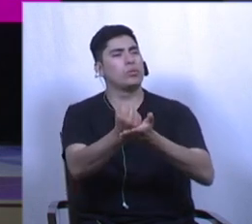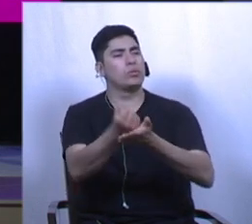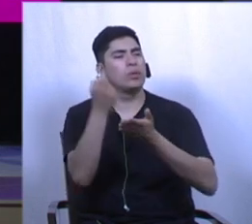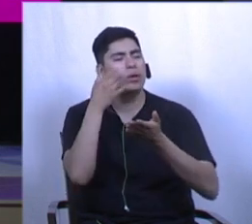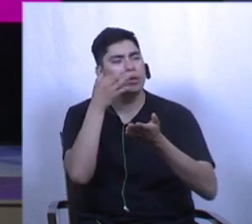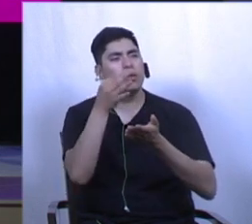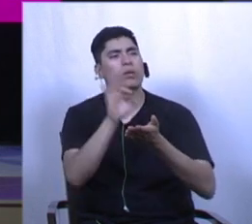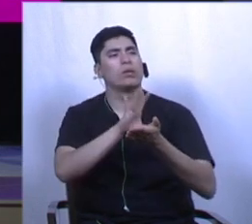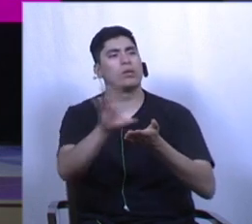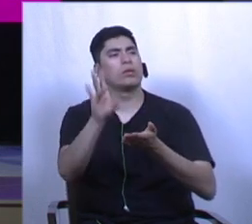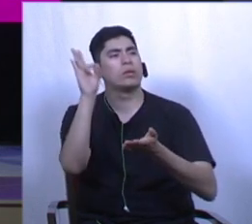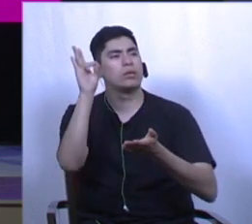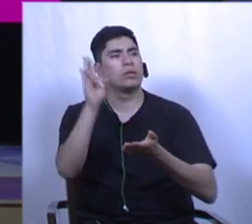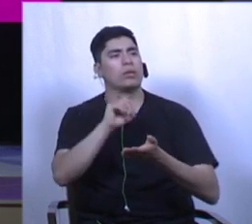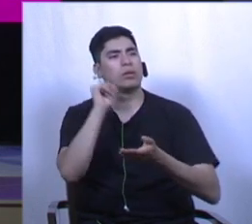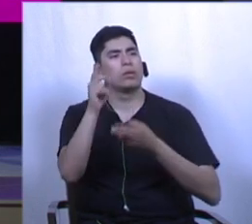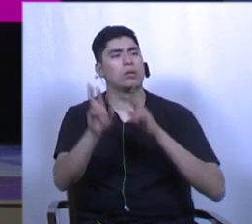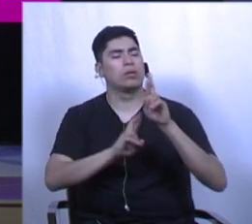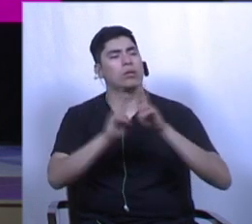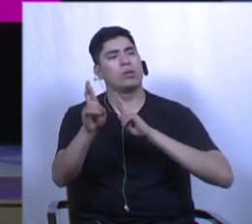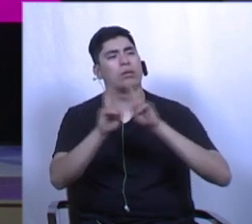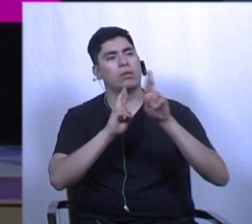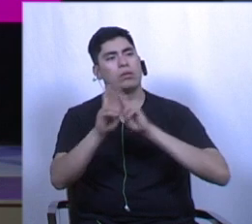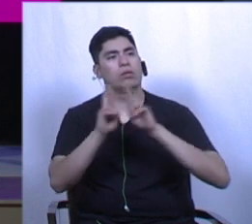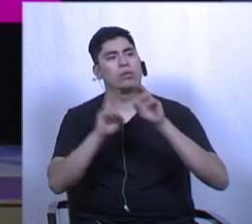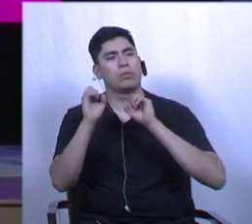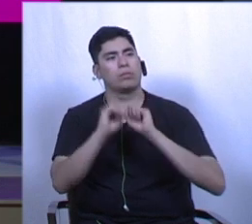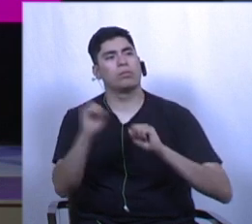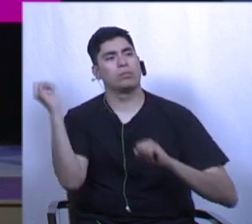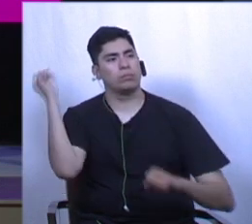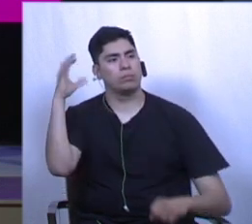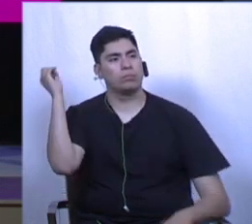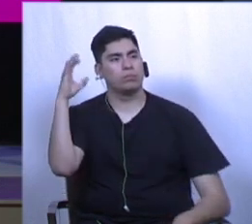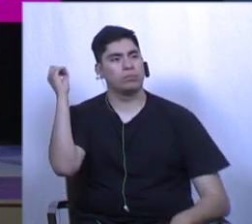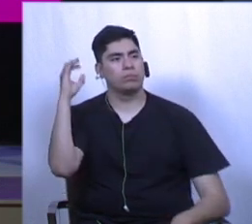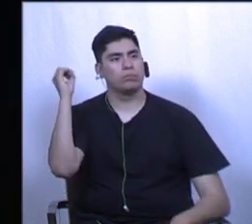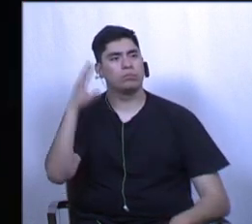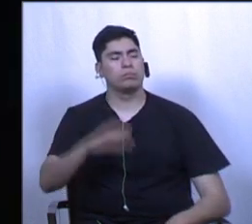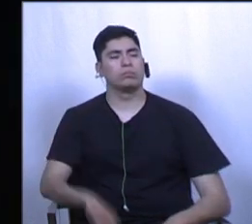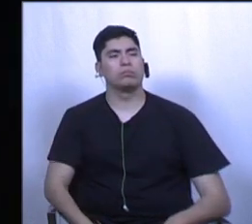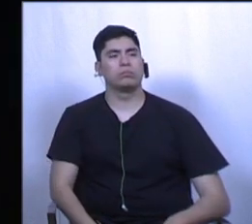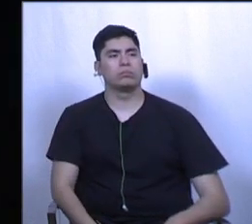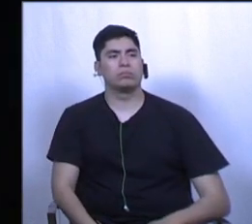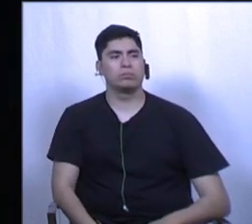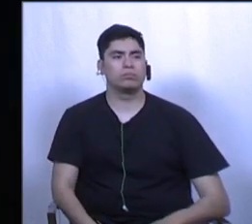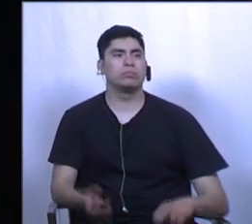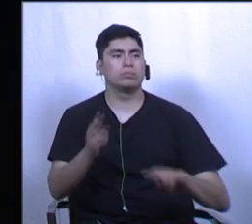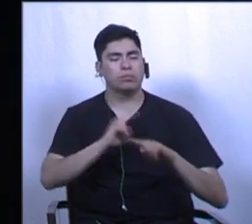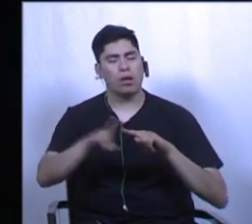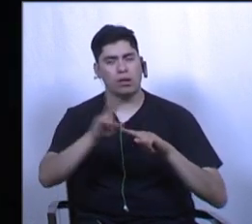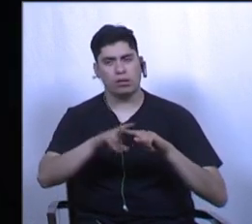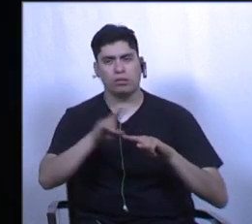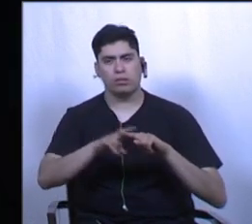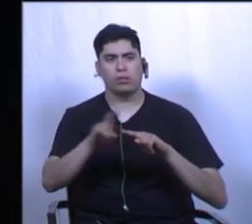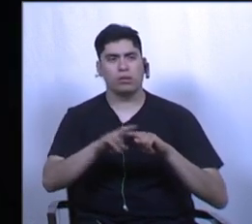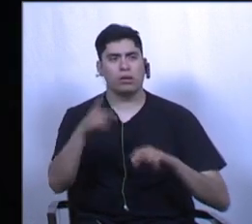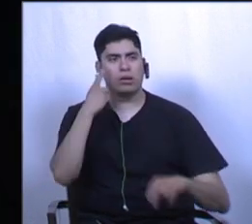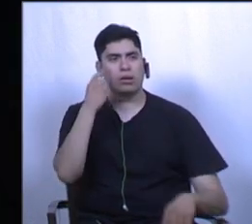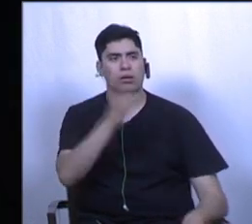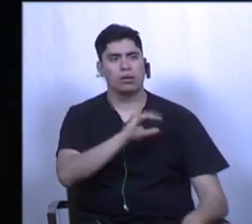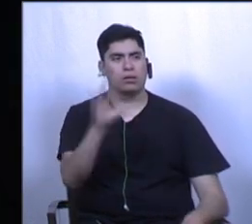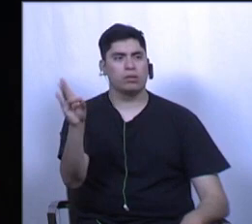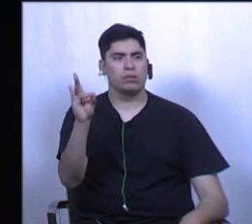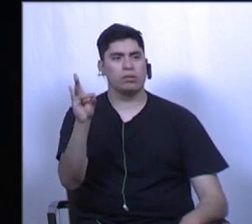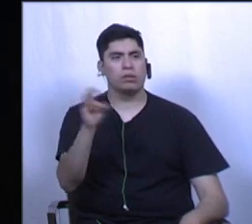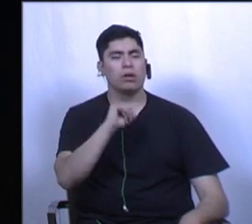la relación que debemos aprender. Lo que tenemos que hacer es identificar los nombres de los